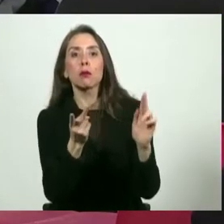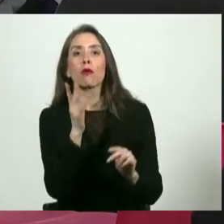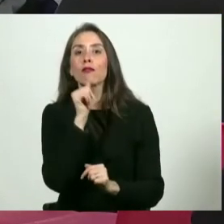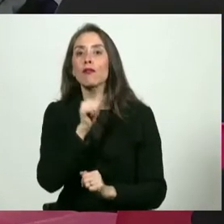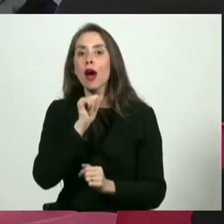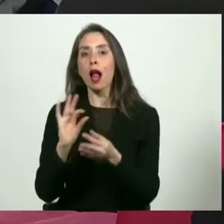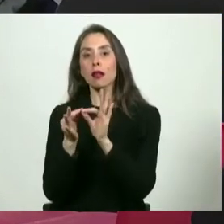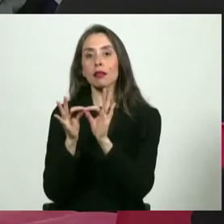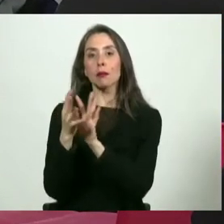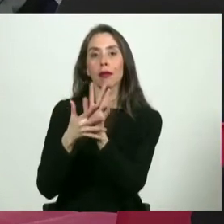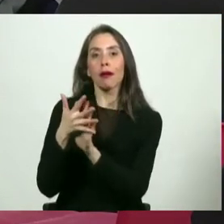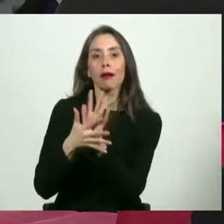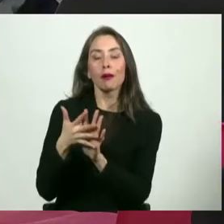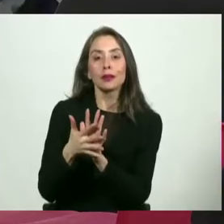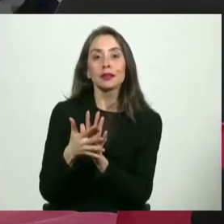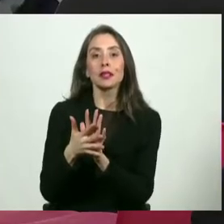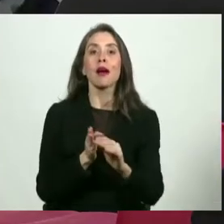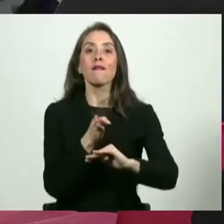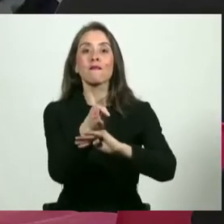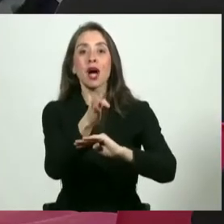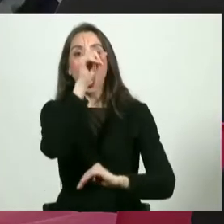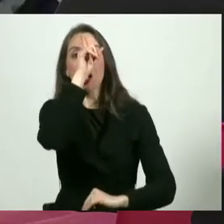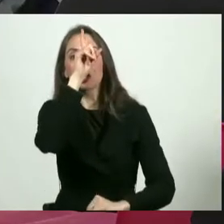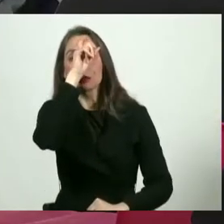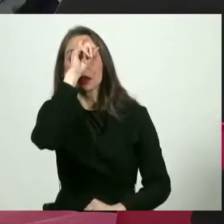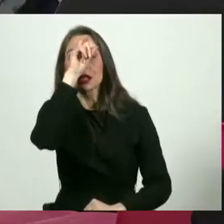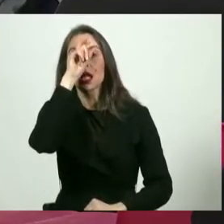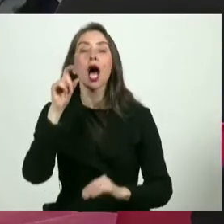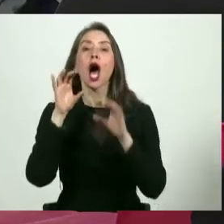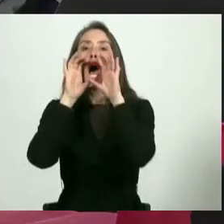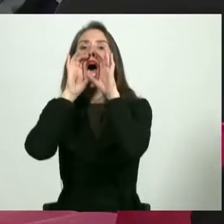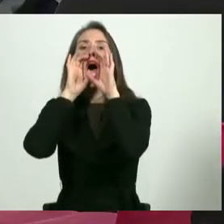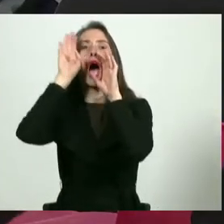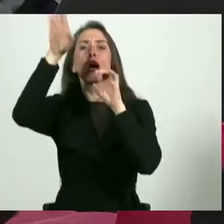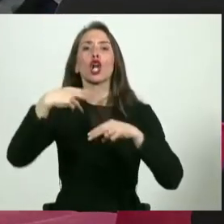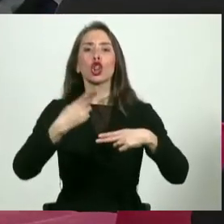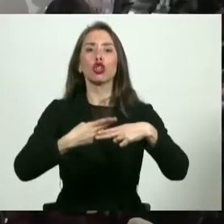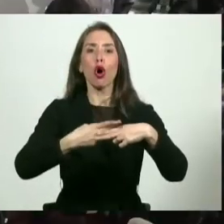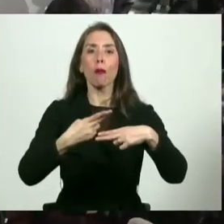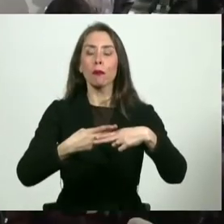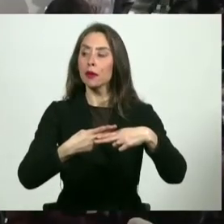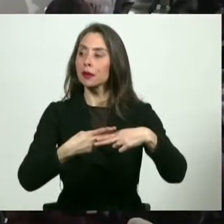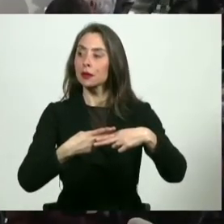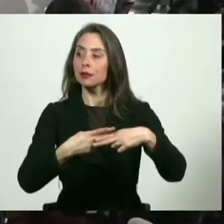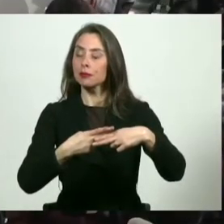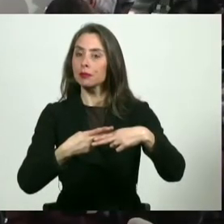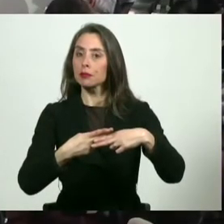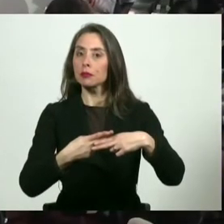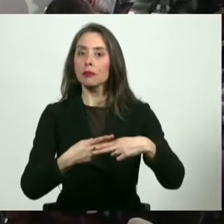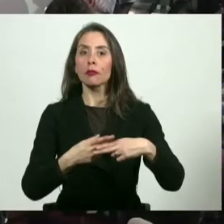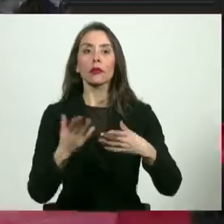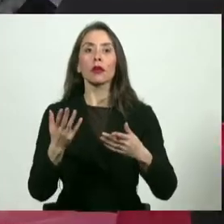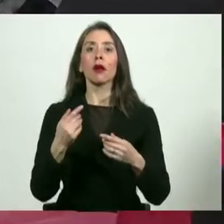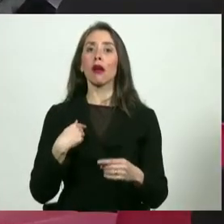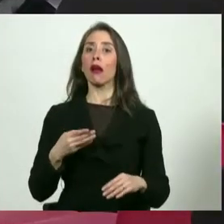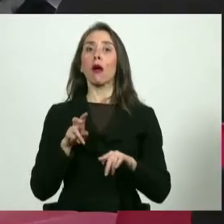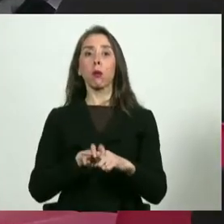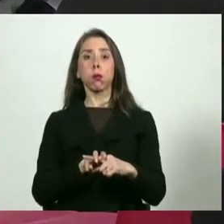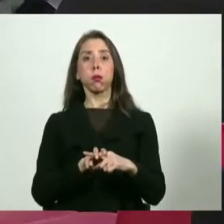sean intérpretes de señas, que cuando van al hospital los llaman por micrófono y obviamente pierden la atención.